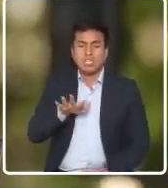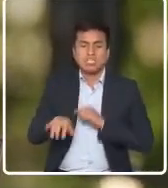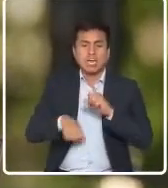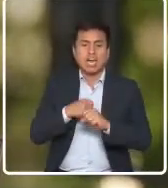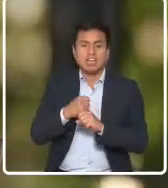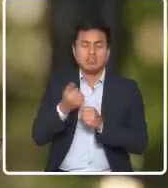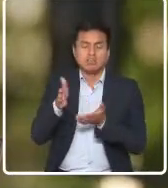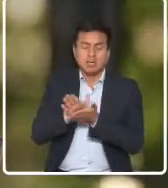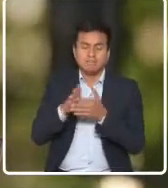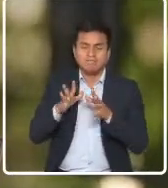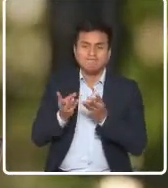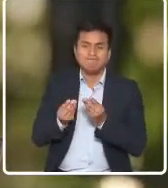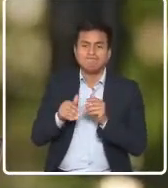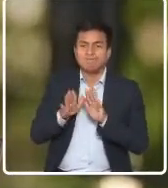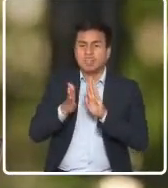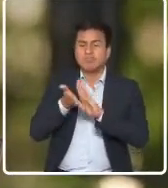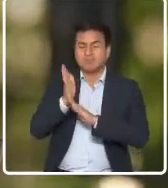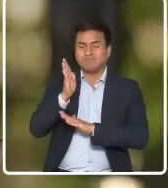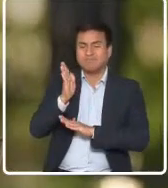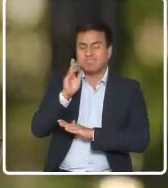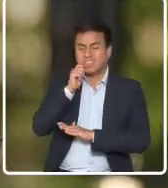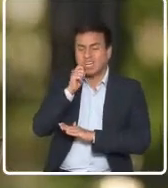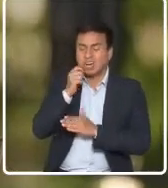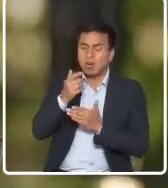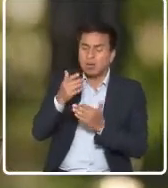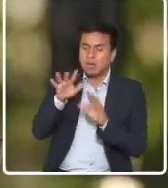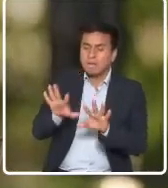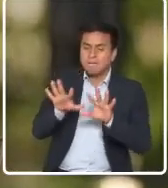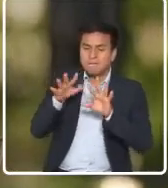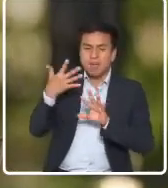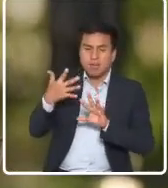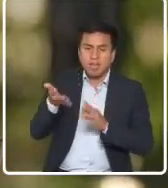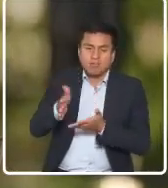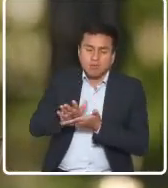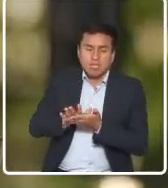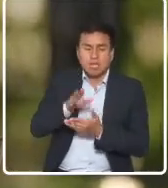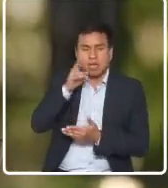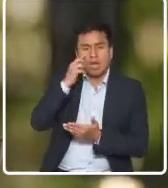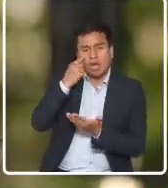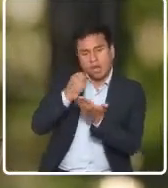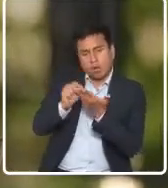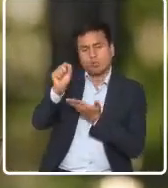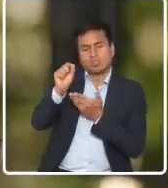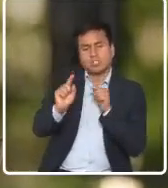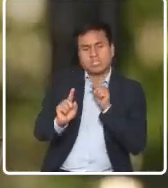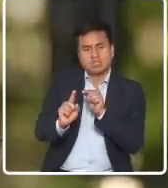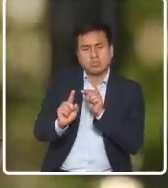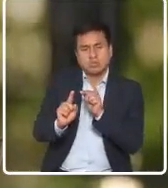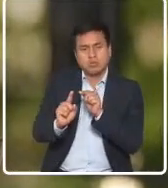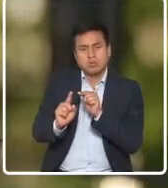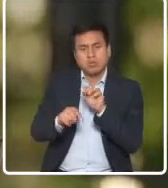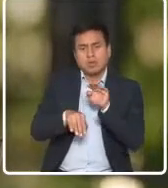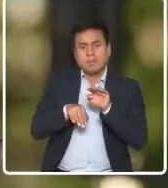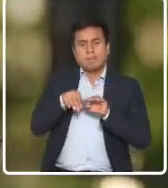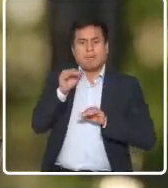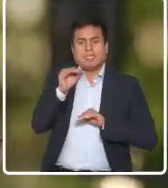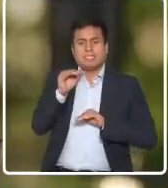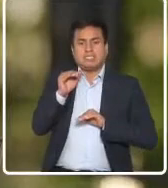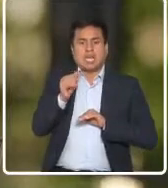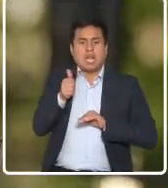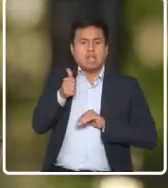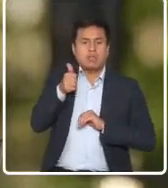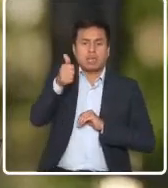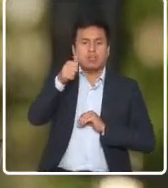su partida, es valorado y reconocido por la